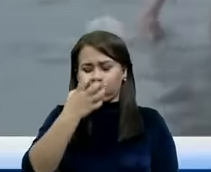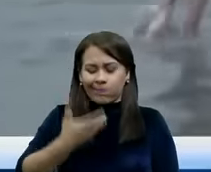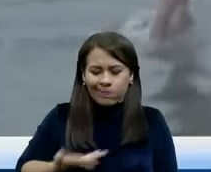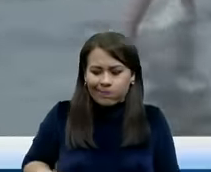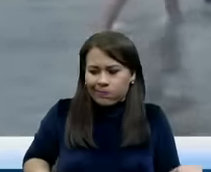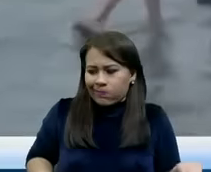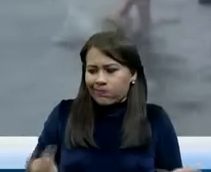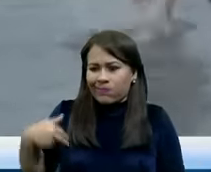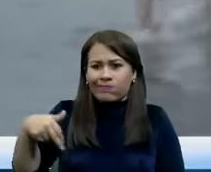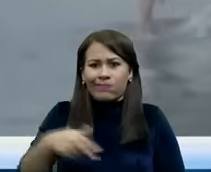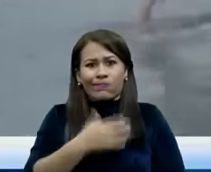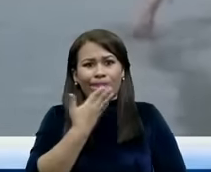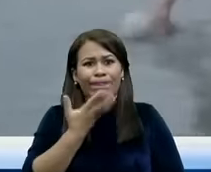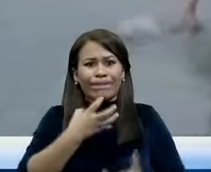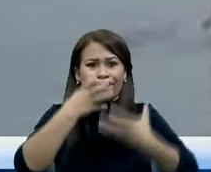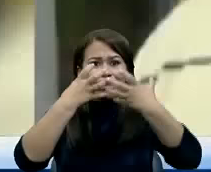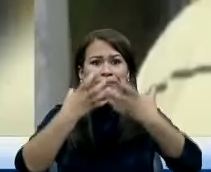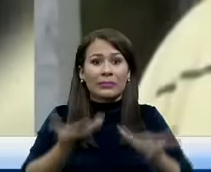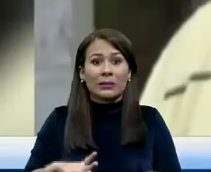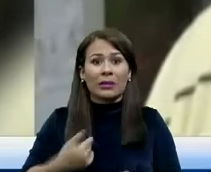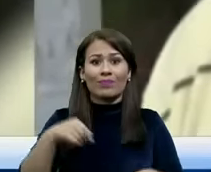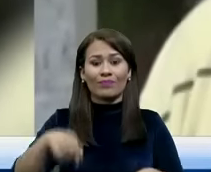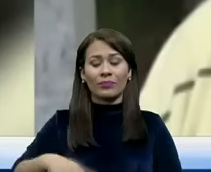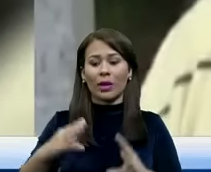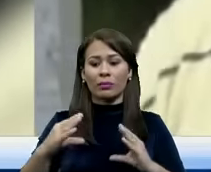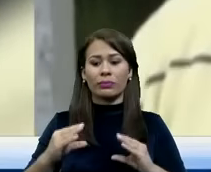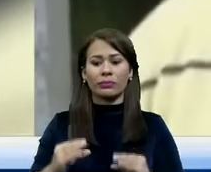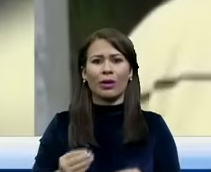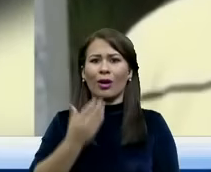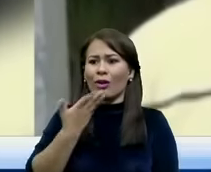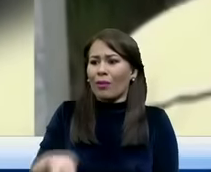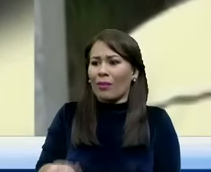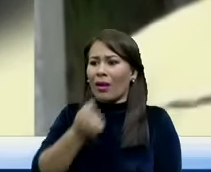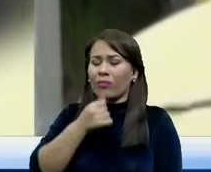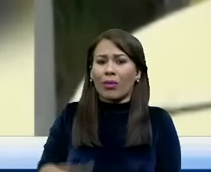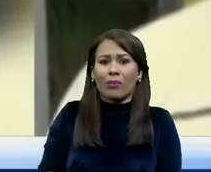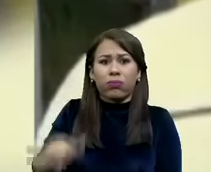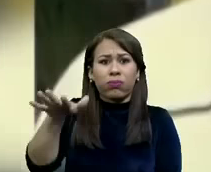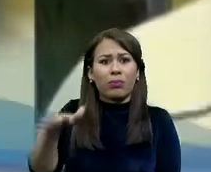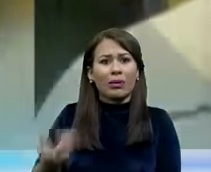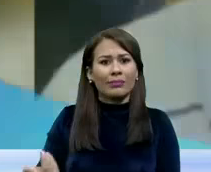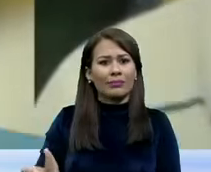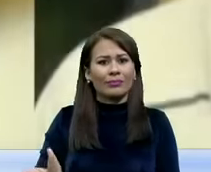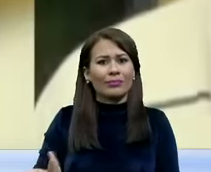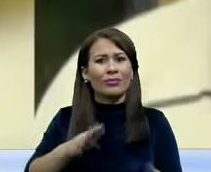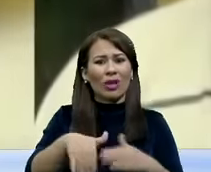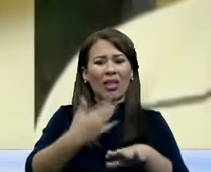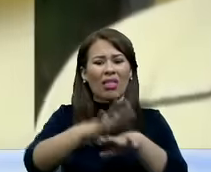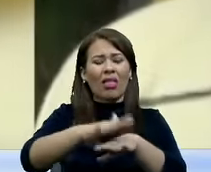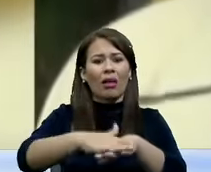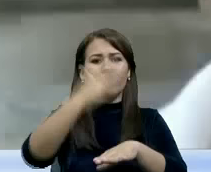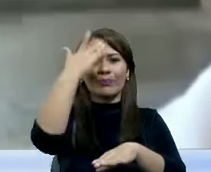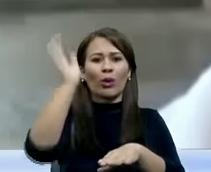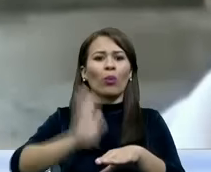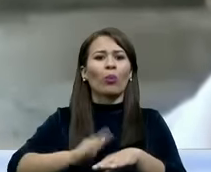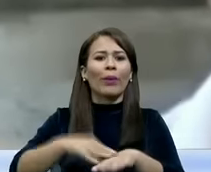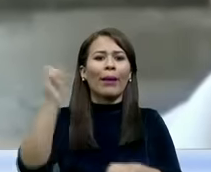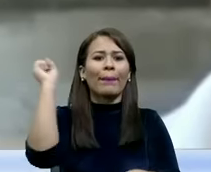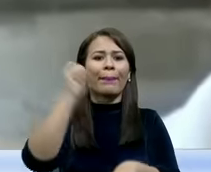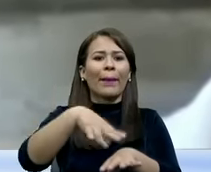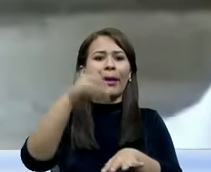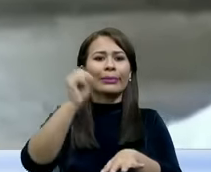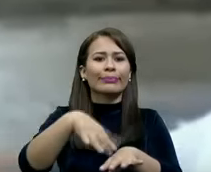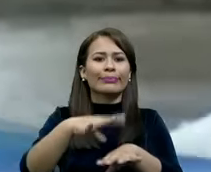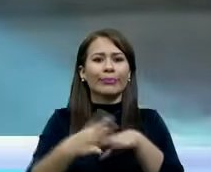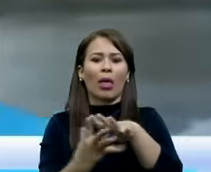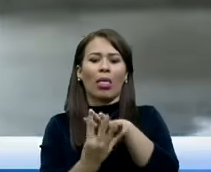y transitan por el lugar. La marea está baja, ¿no? No hay para que suba el agua, ahorita está... Tanto y tapado con basura en las alcantarillas. Todo eso se inunda,